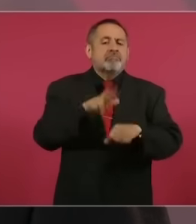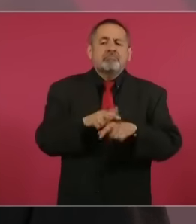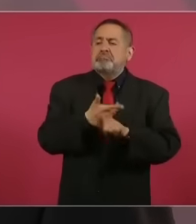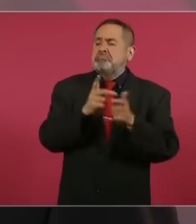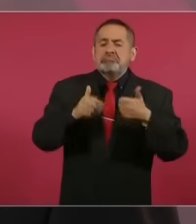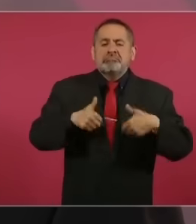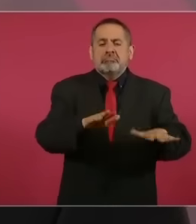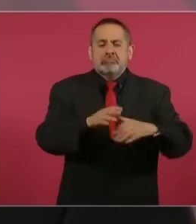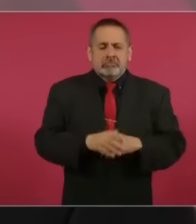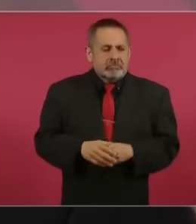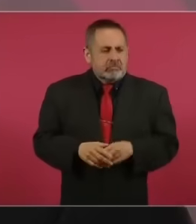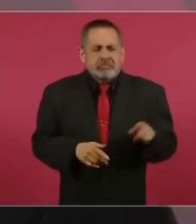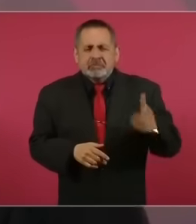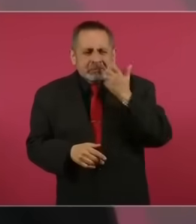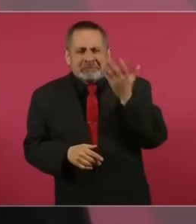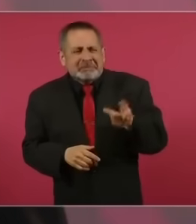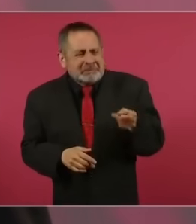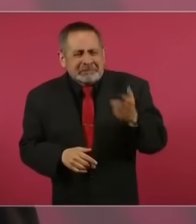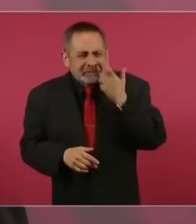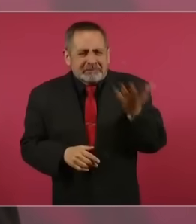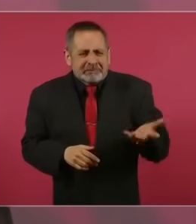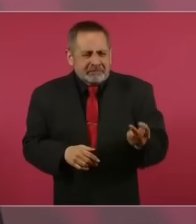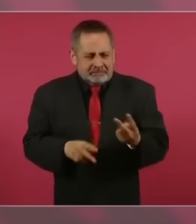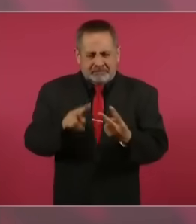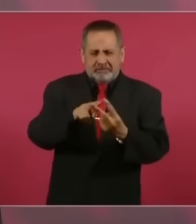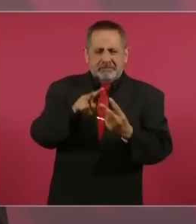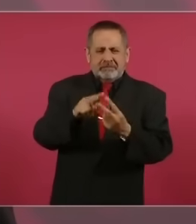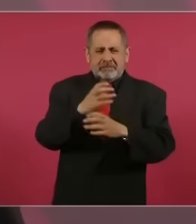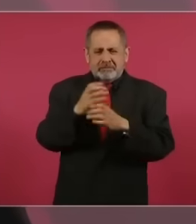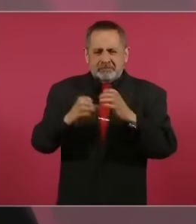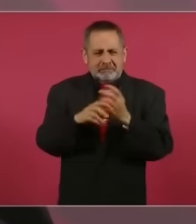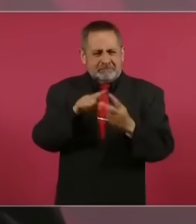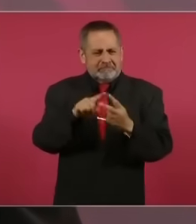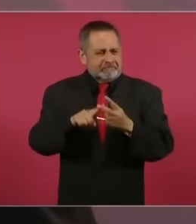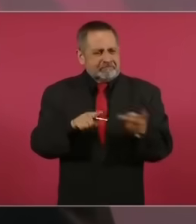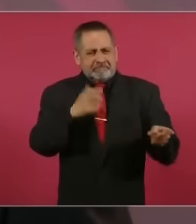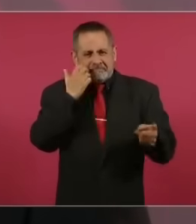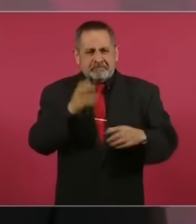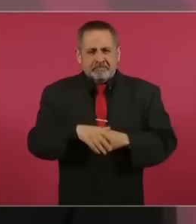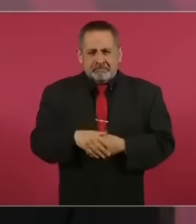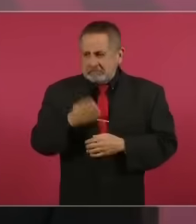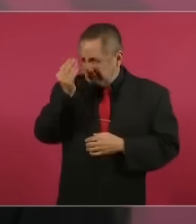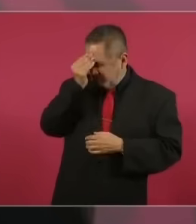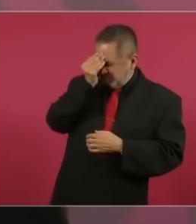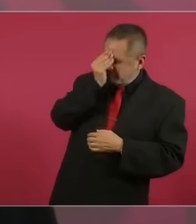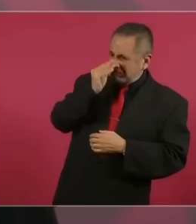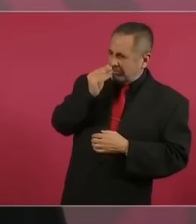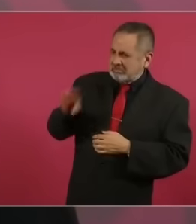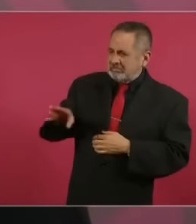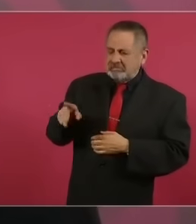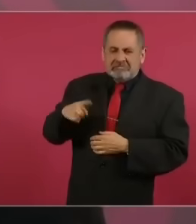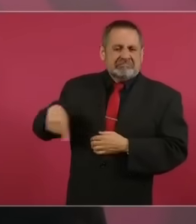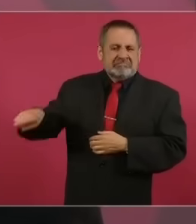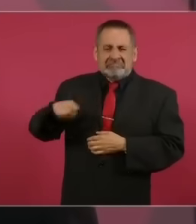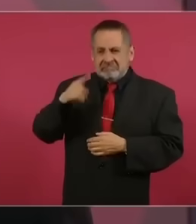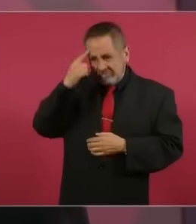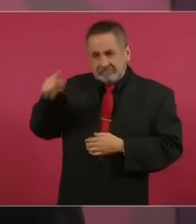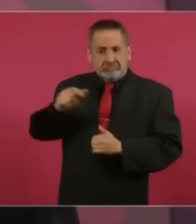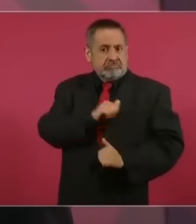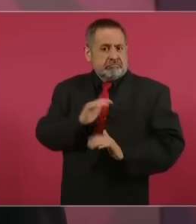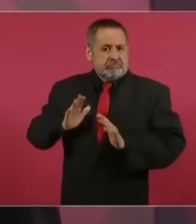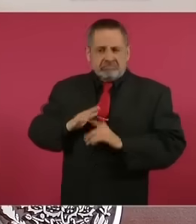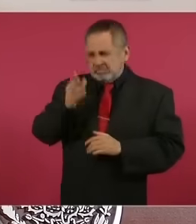¿Y qué buscan? Dos cosas. Una, desprestigio al ejército.